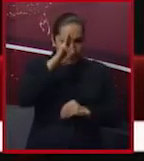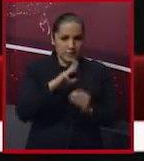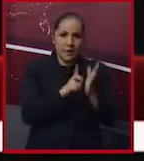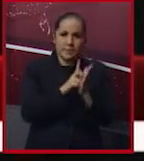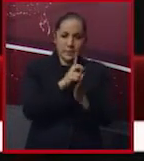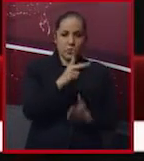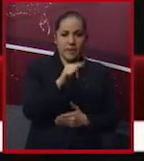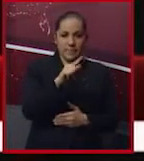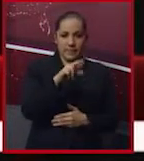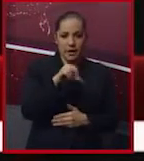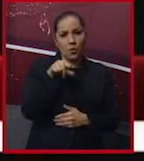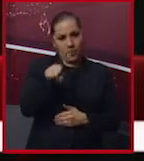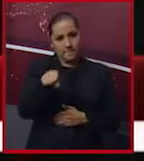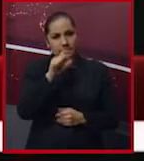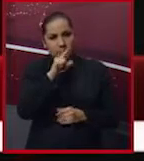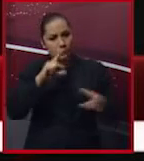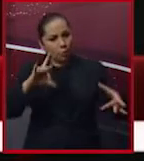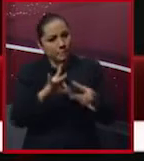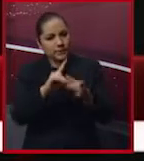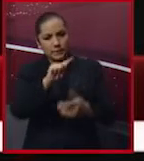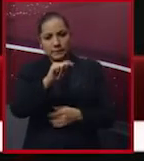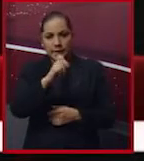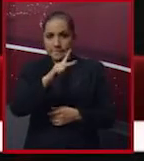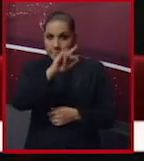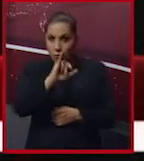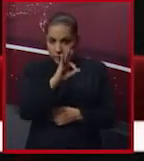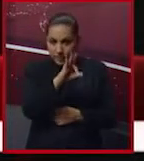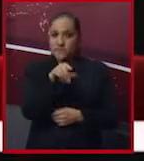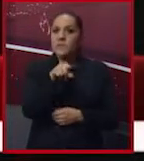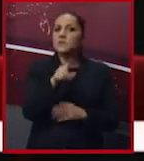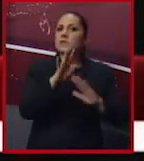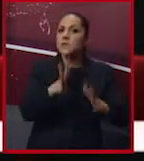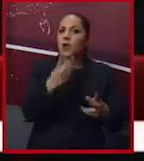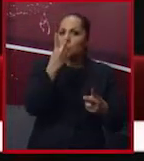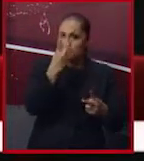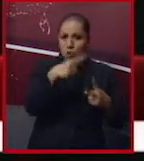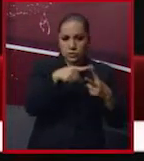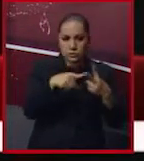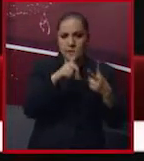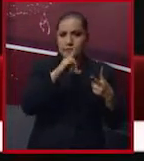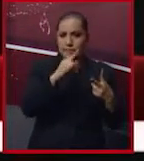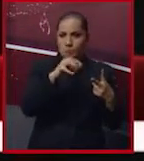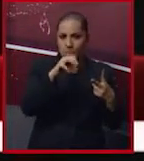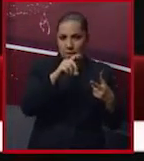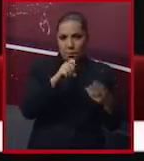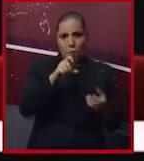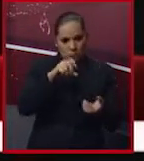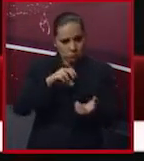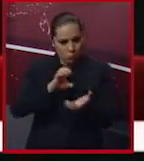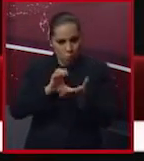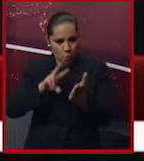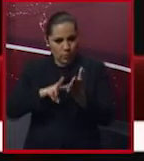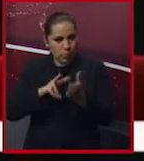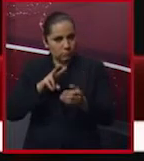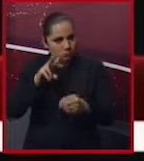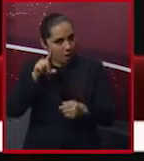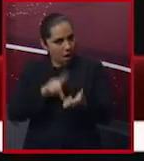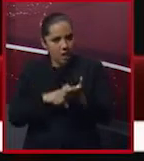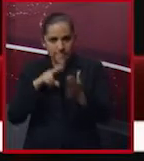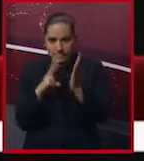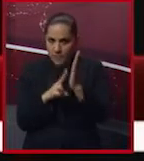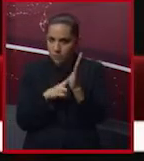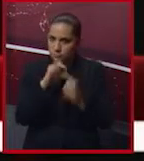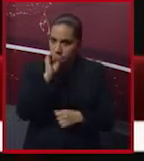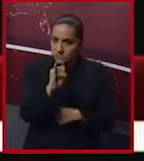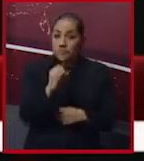Tribunal Federal Electoral realizamos 2 diplomados con valor curricular. Entonces hay una intensa actividad en la que los